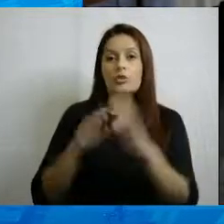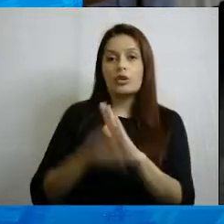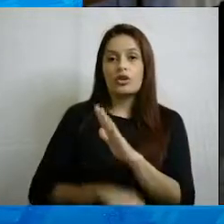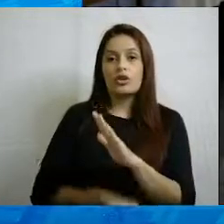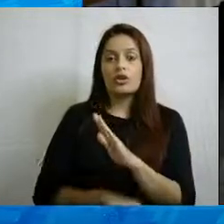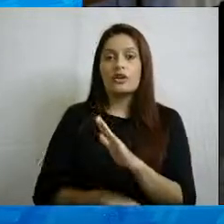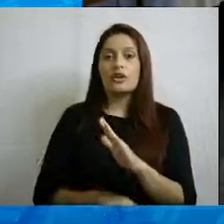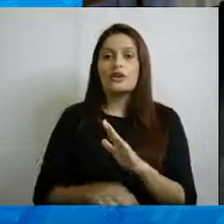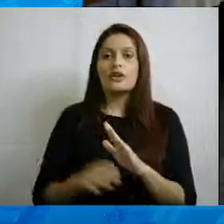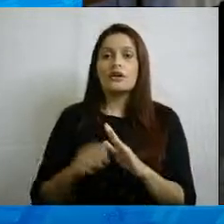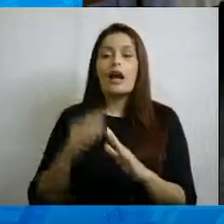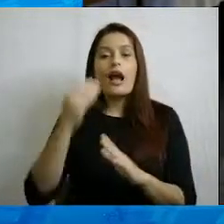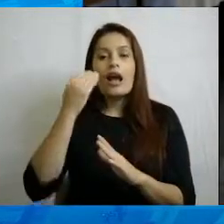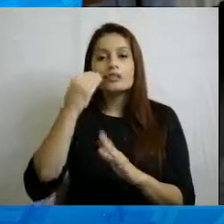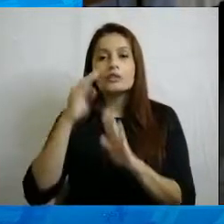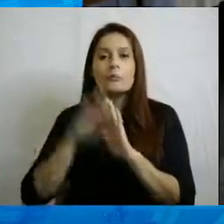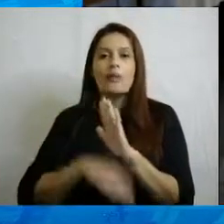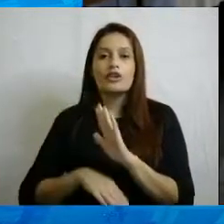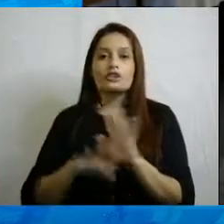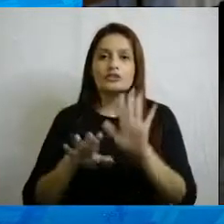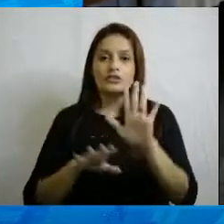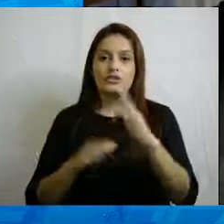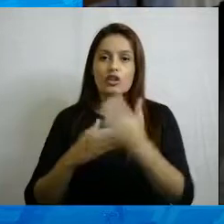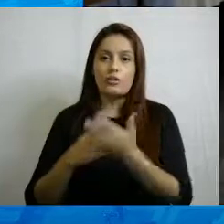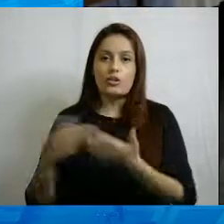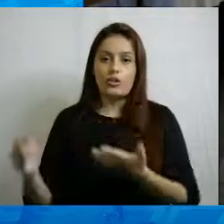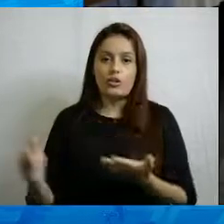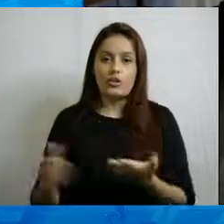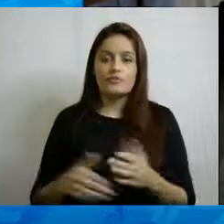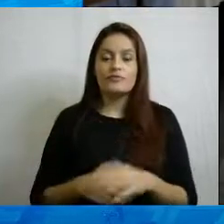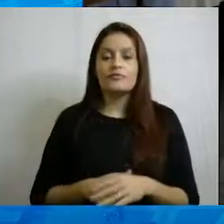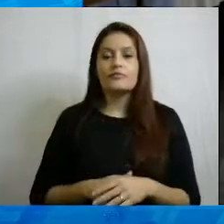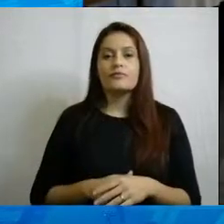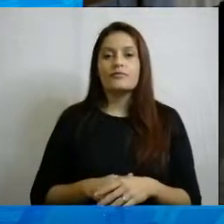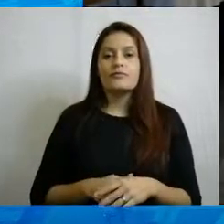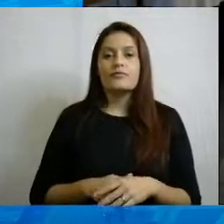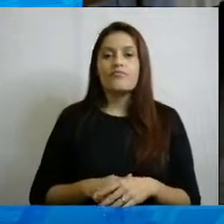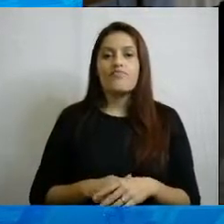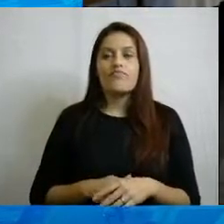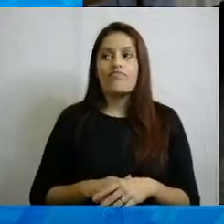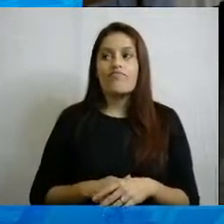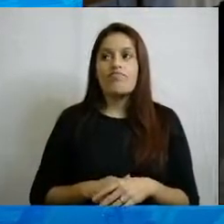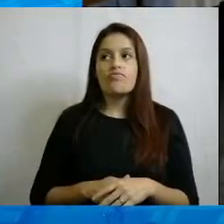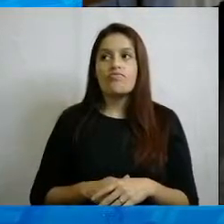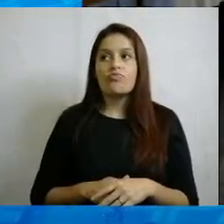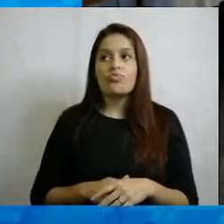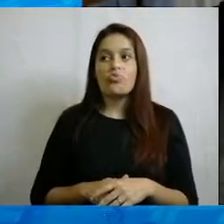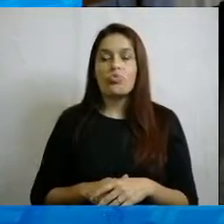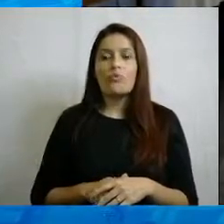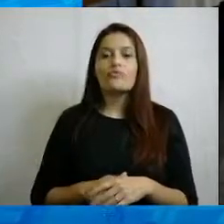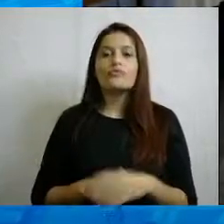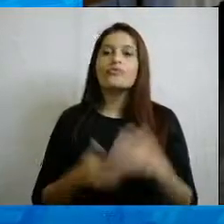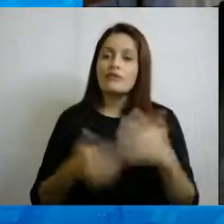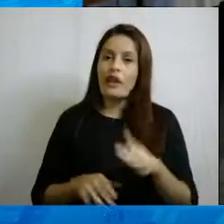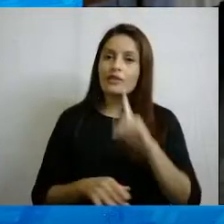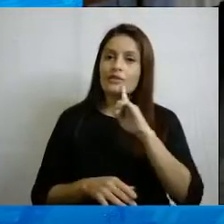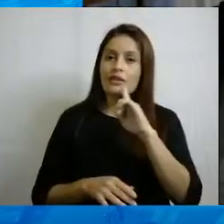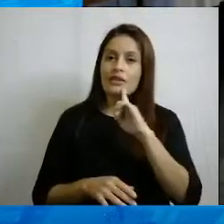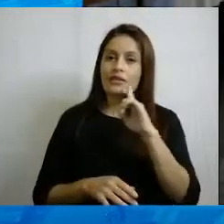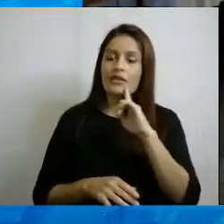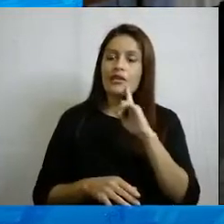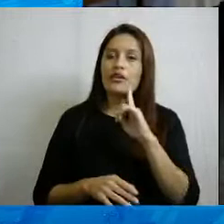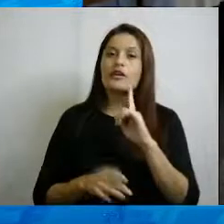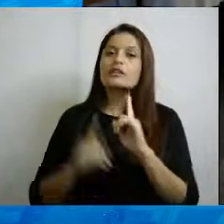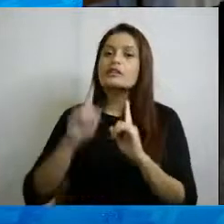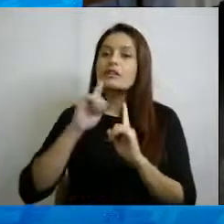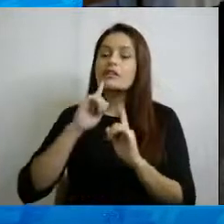casi 5 millones a la deuda y con posibilidad de pactarla. Entonces, ya existía una